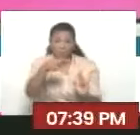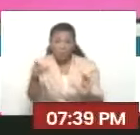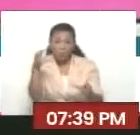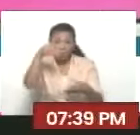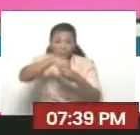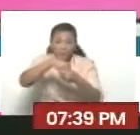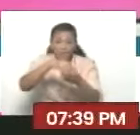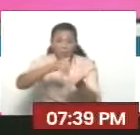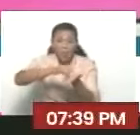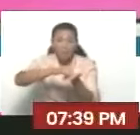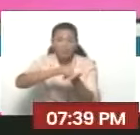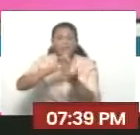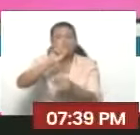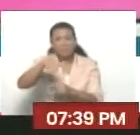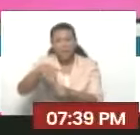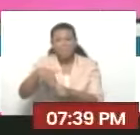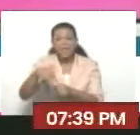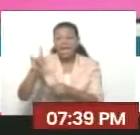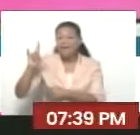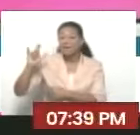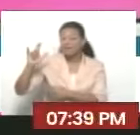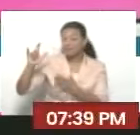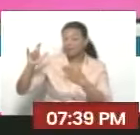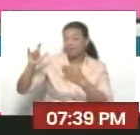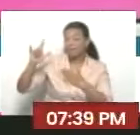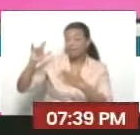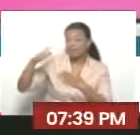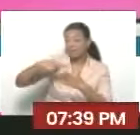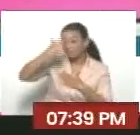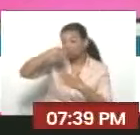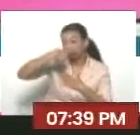Y después la saqué en mi Instagram.